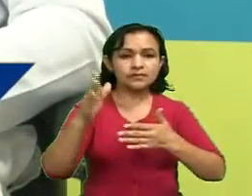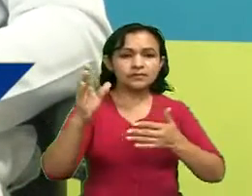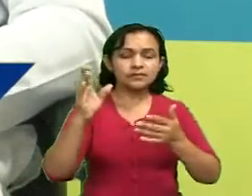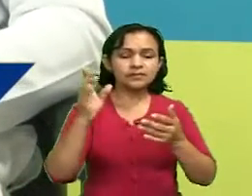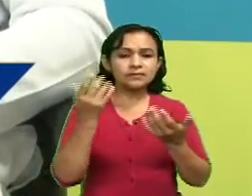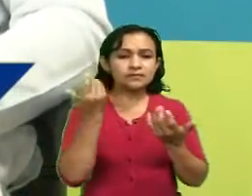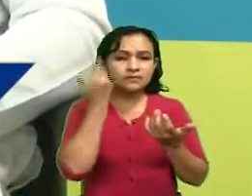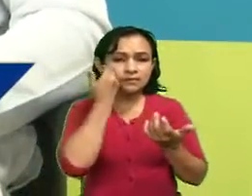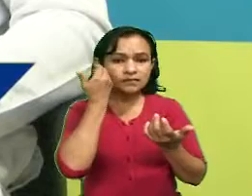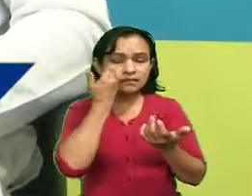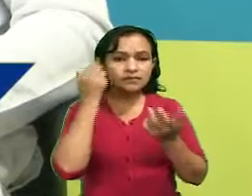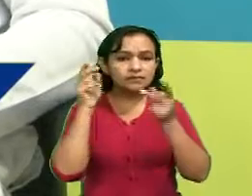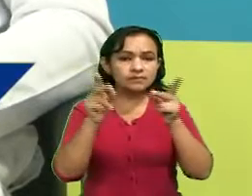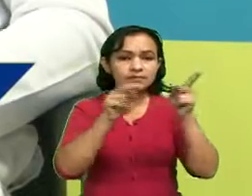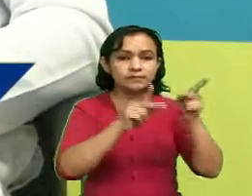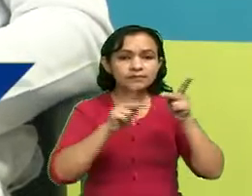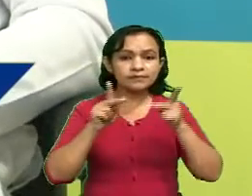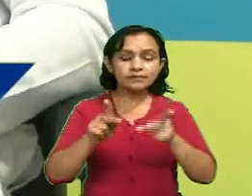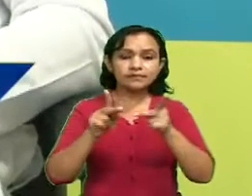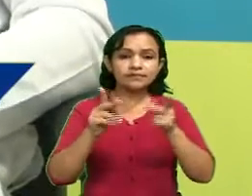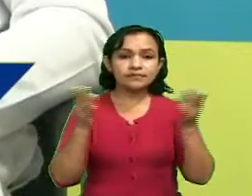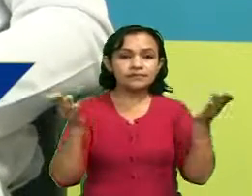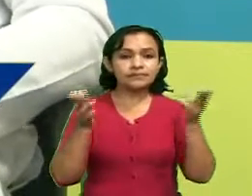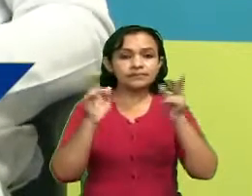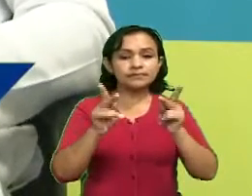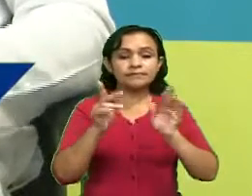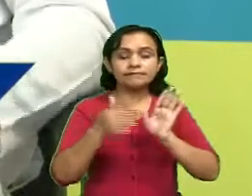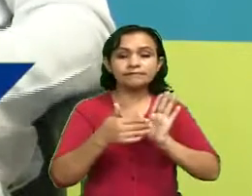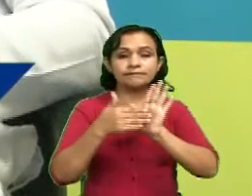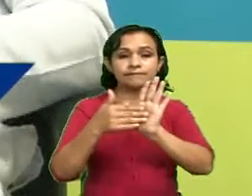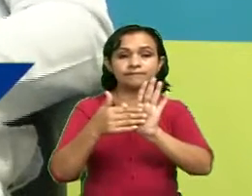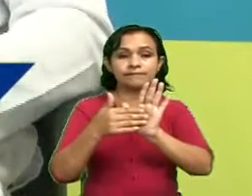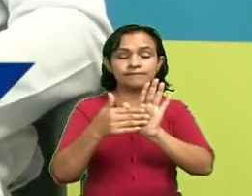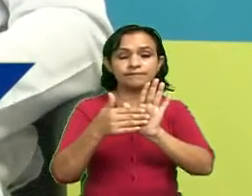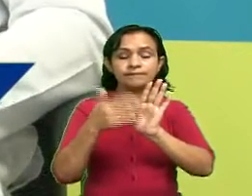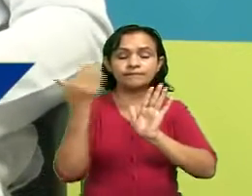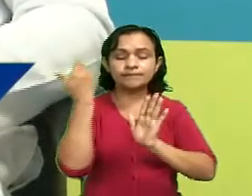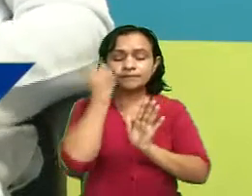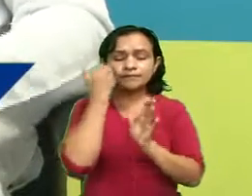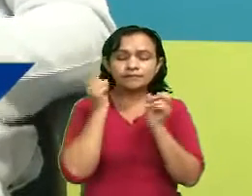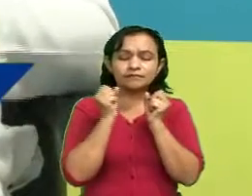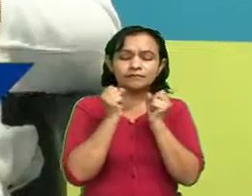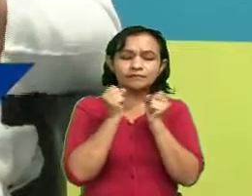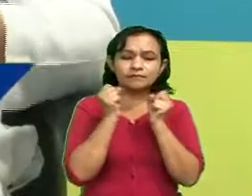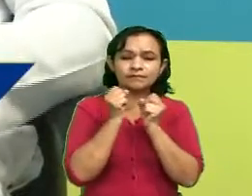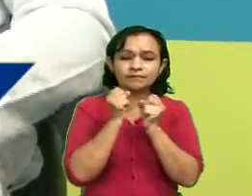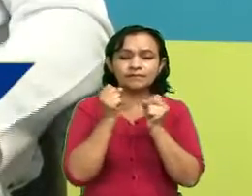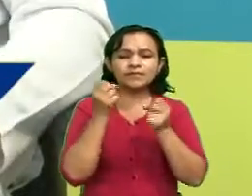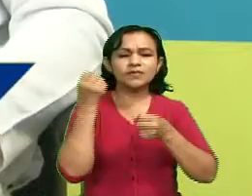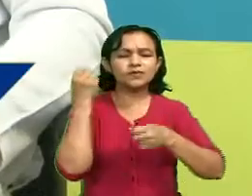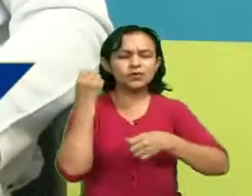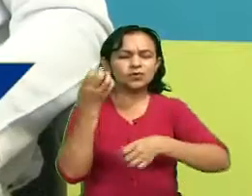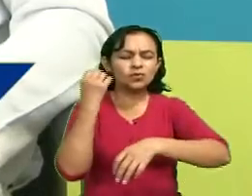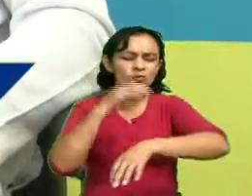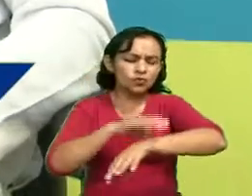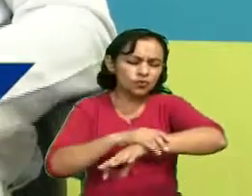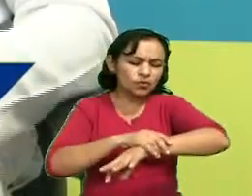sin signos de alarma es aquel momento que el paciente solamente presenta los signos de fiebre y dolor